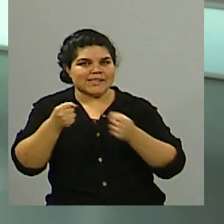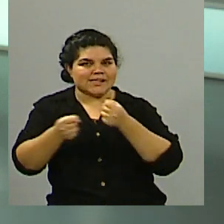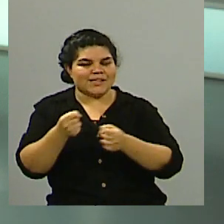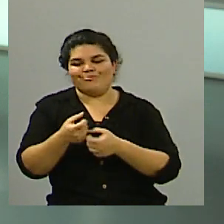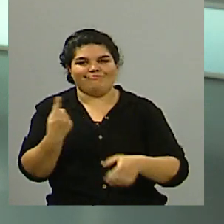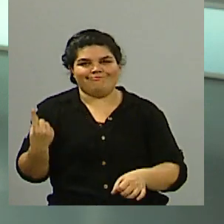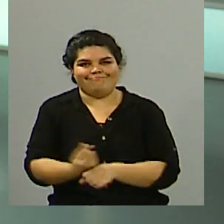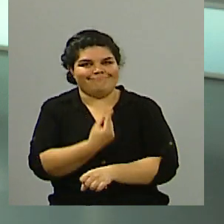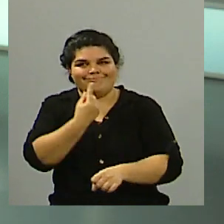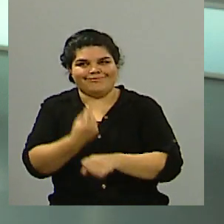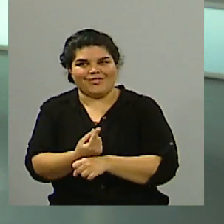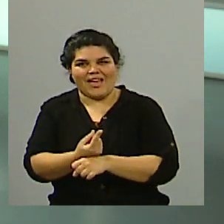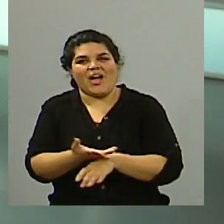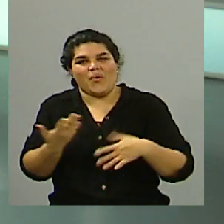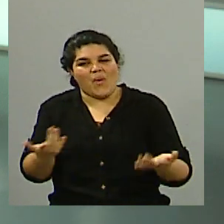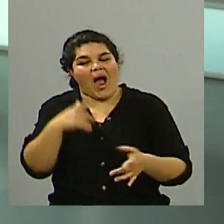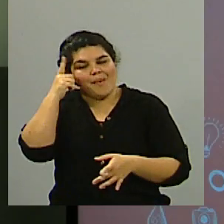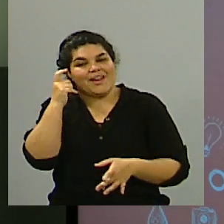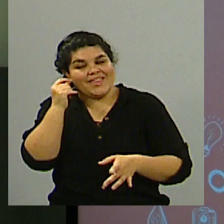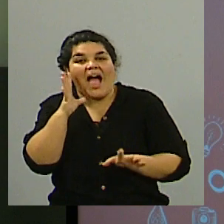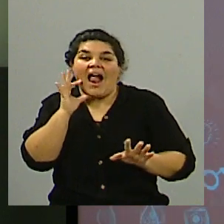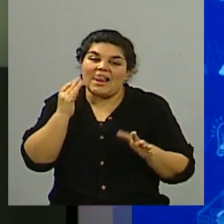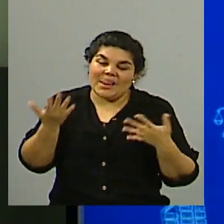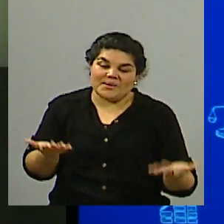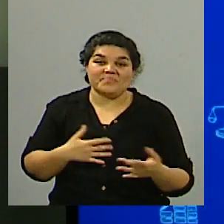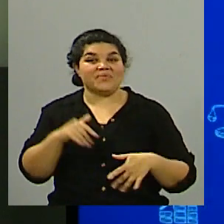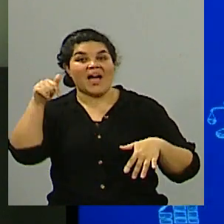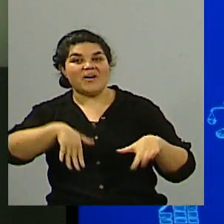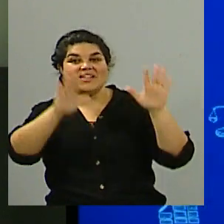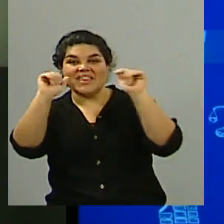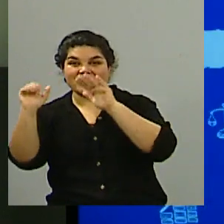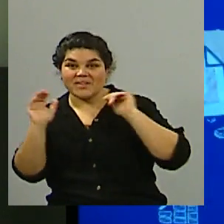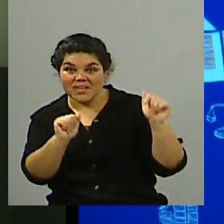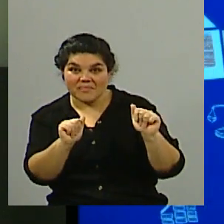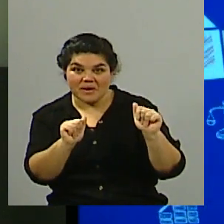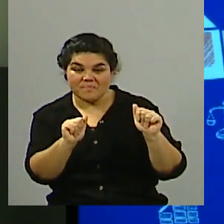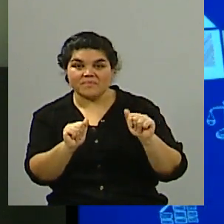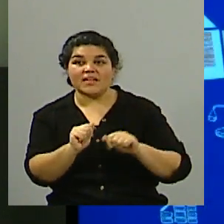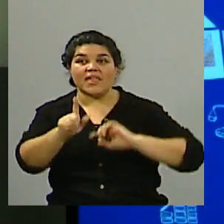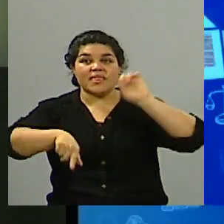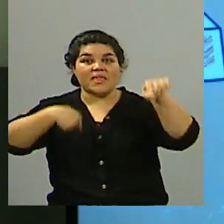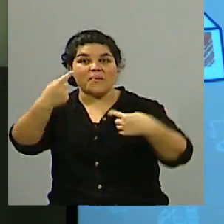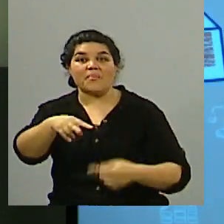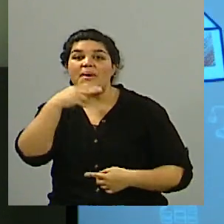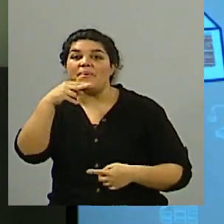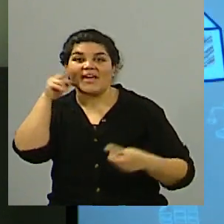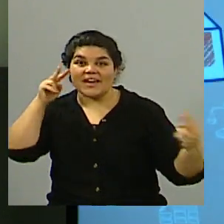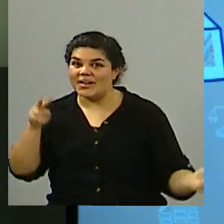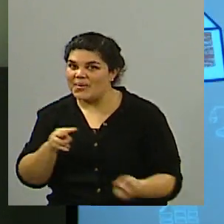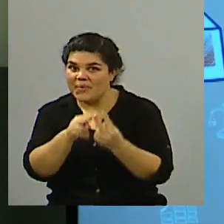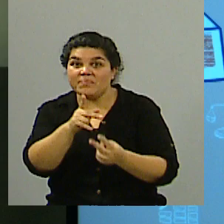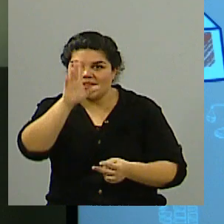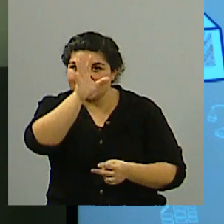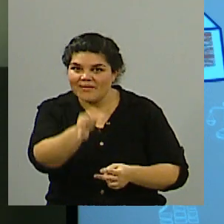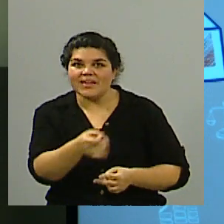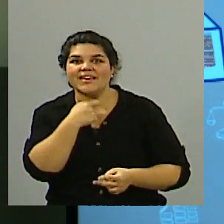ahí. Los dos estaban, algo han aprendido, pero bueno, nos vamos, no nos queda más tiempo. Será hasta el viernes. Ya saben, si querés seguir